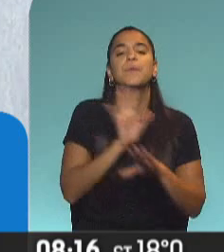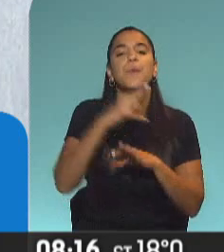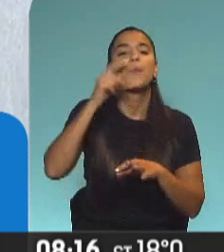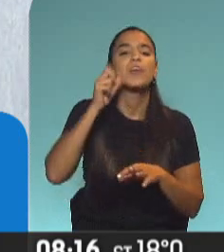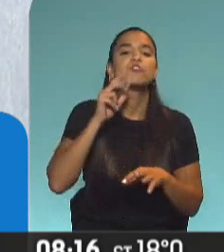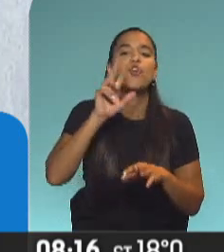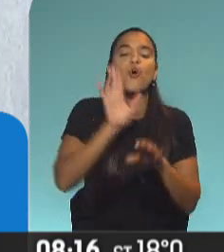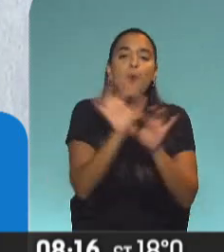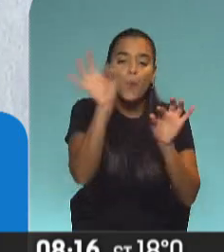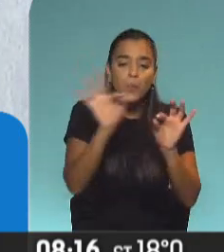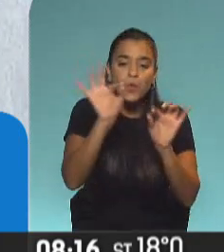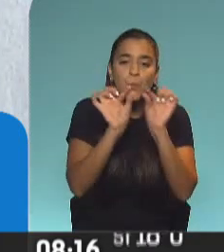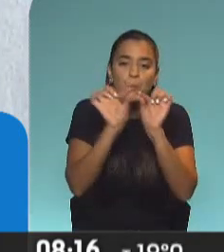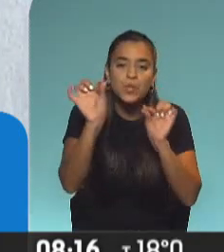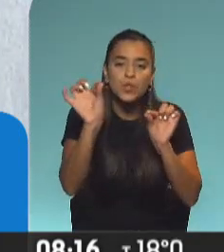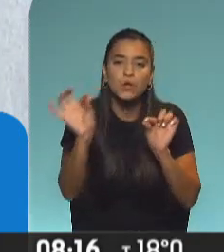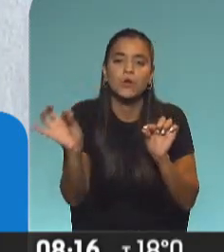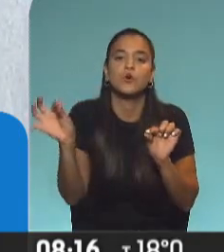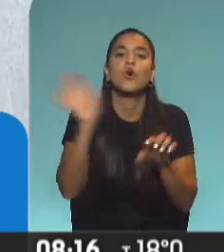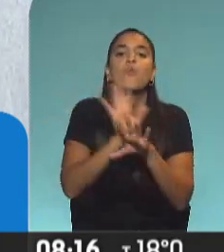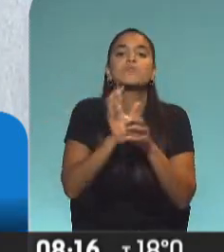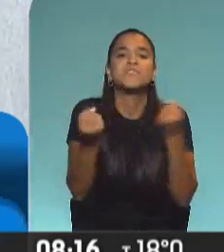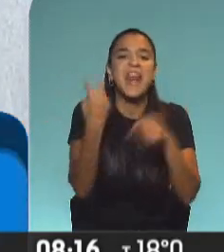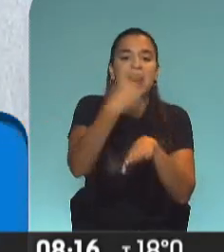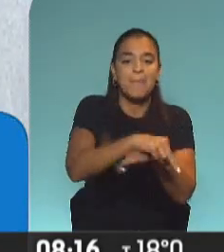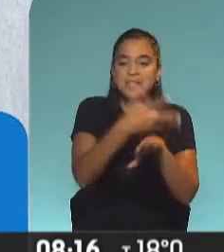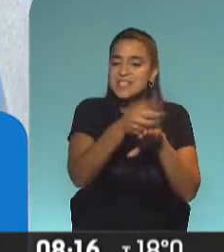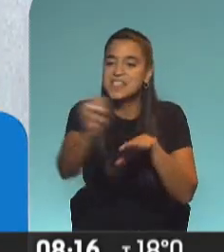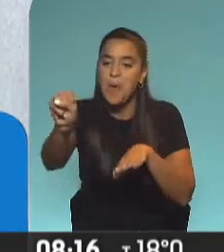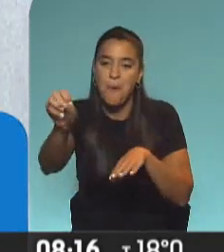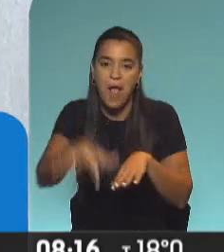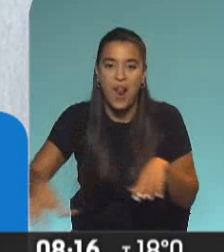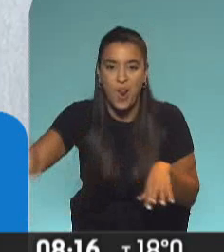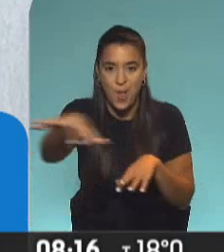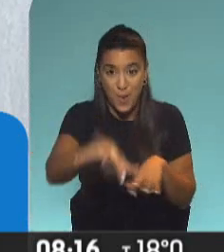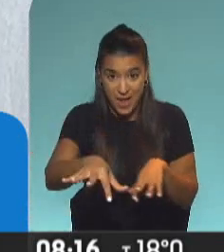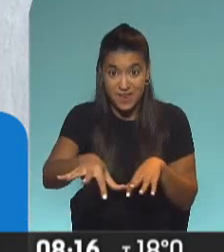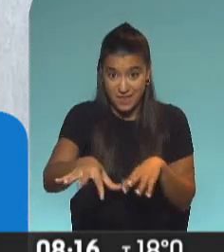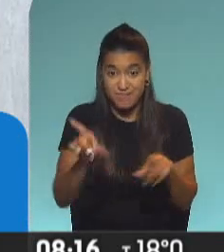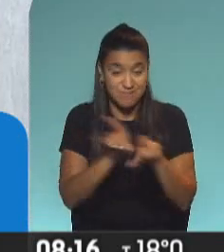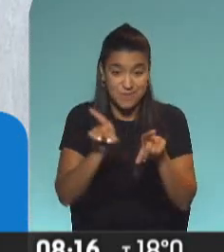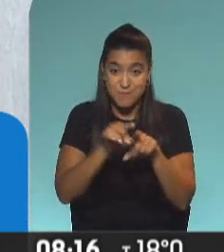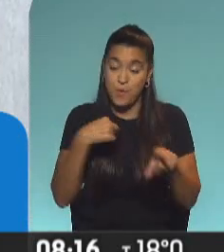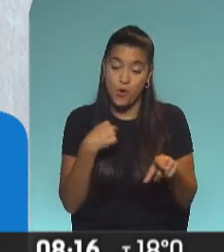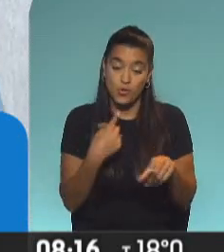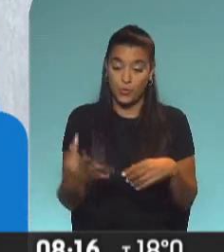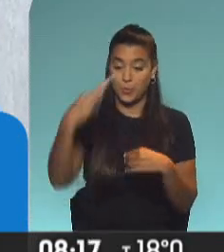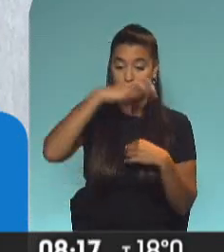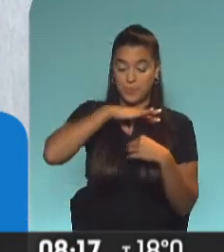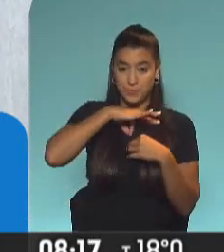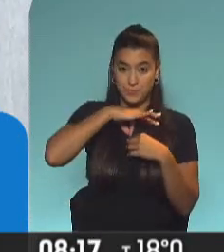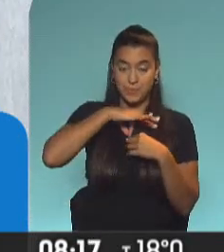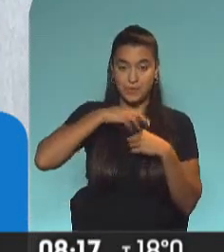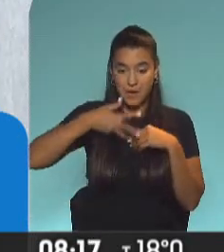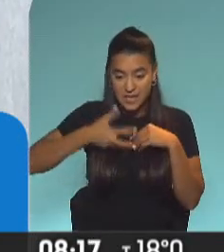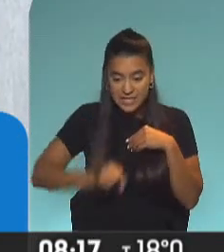que un pedacito del virus lo ponemos arriba de un remis para que sea trasladado al lugar donde deseamos que se genere la inmunidad. Esa